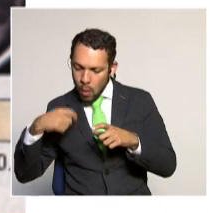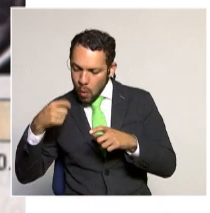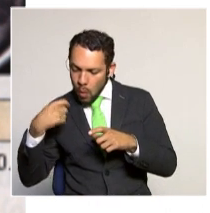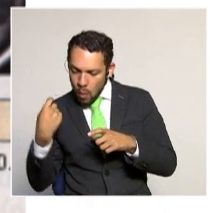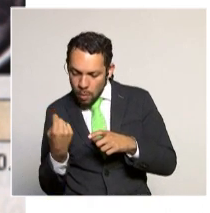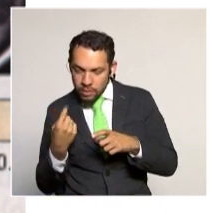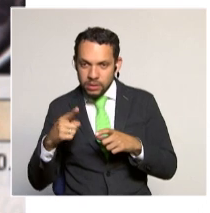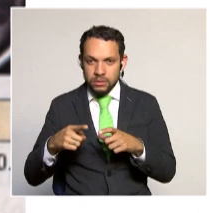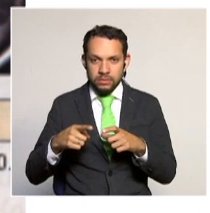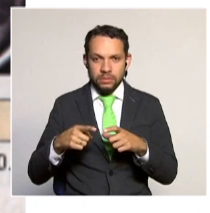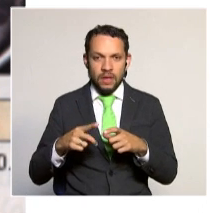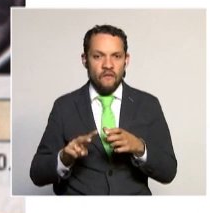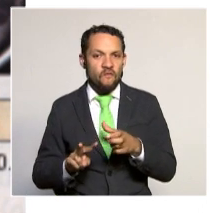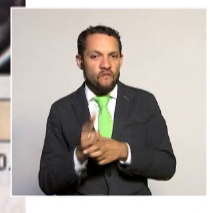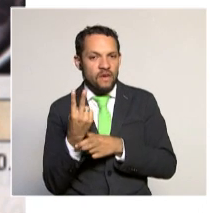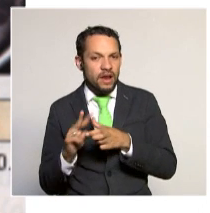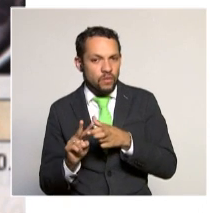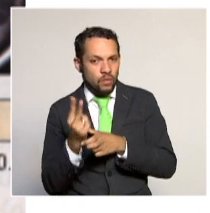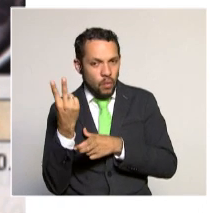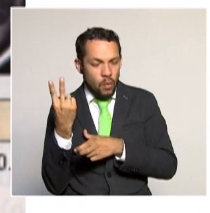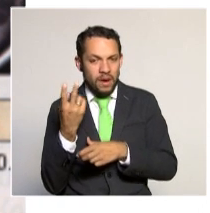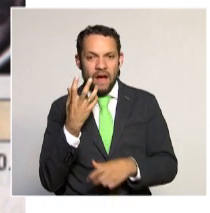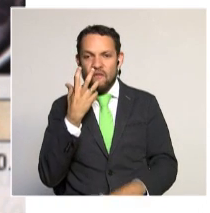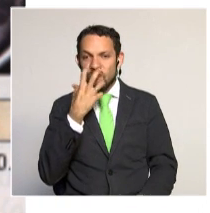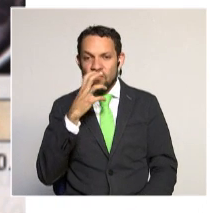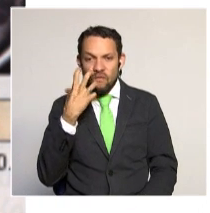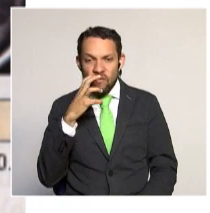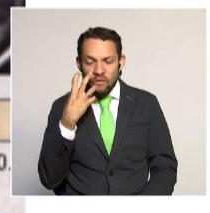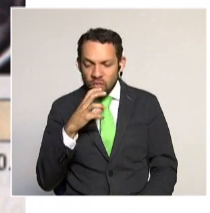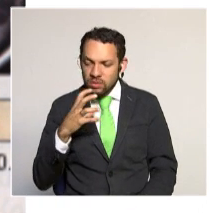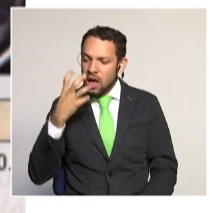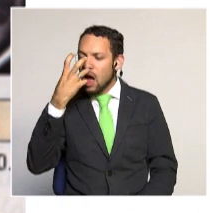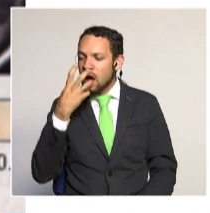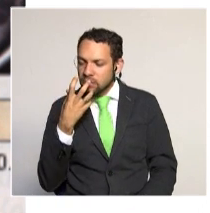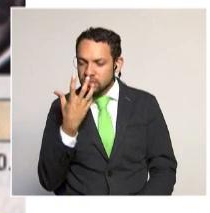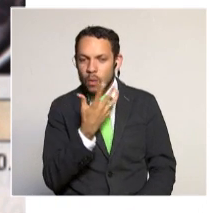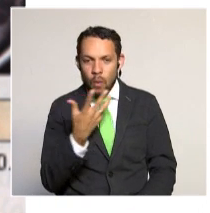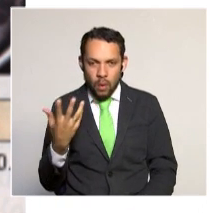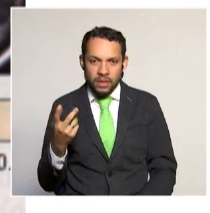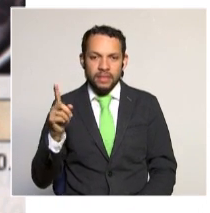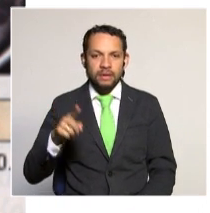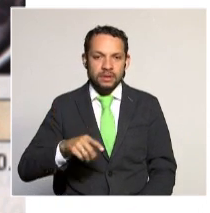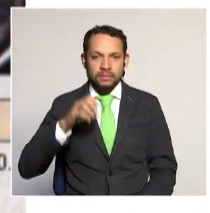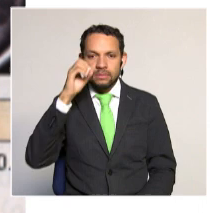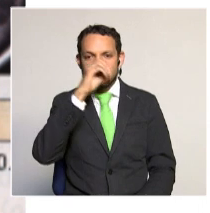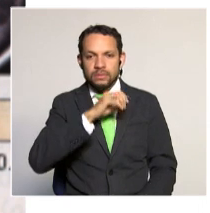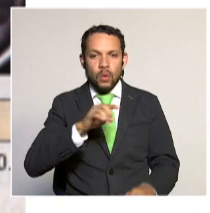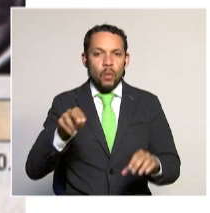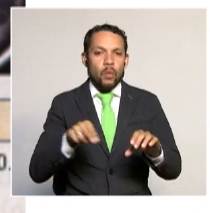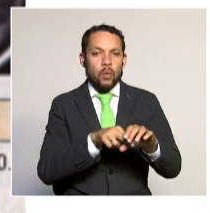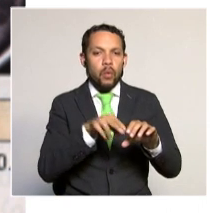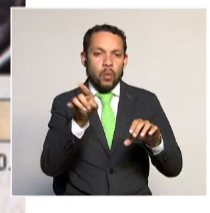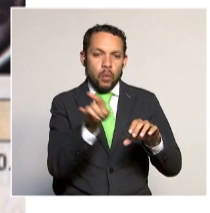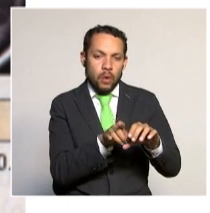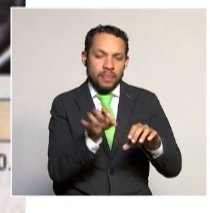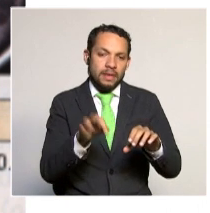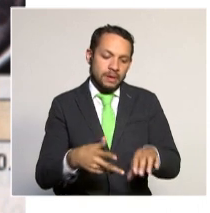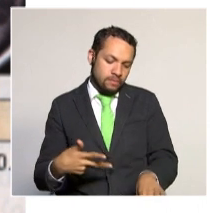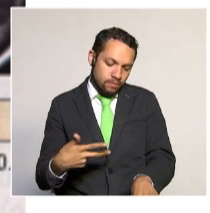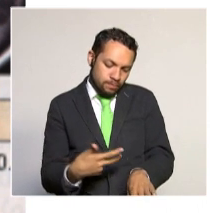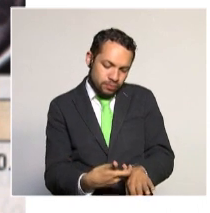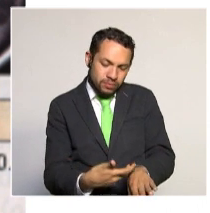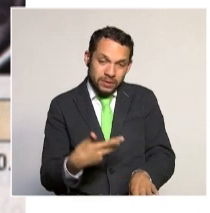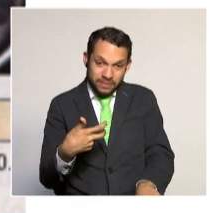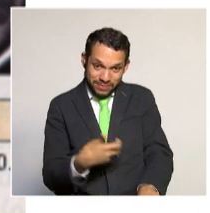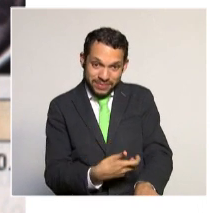sana, mucho crudo. Y como decíamos, en este caso nosotros pues, manejamos la ozonoterapia y la quelación, pero hay que buscar este